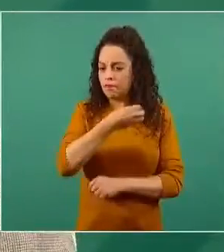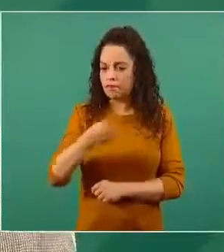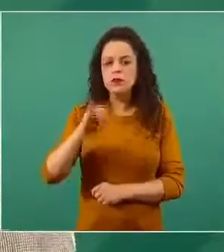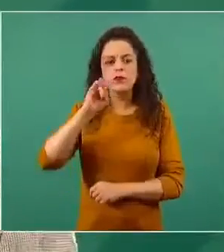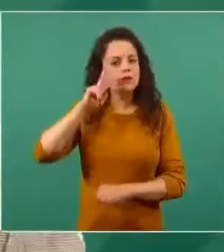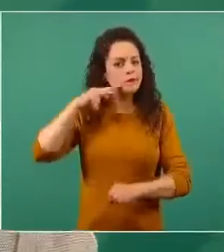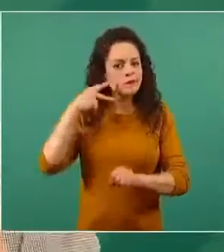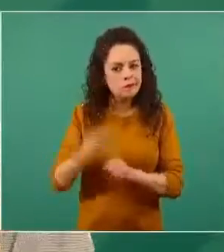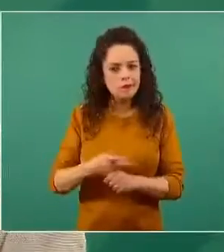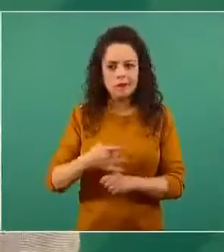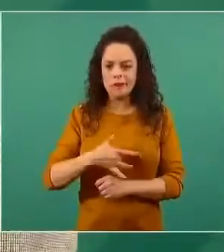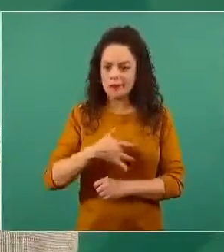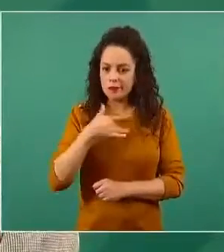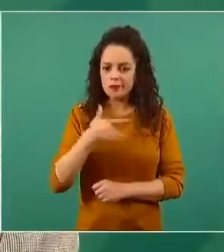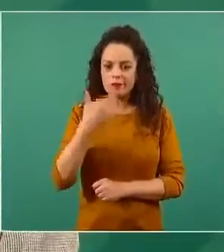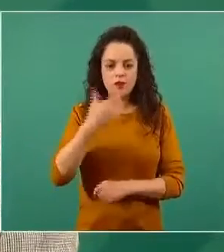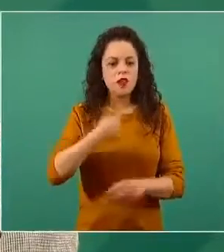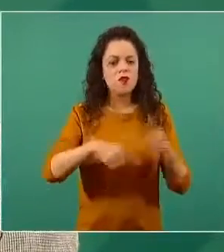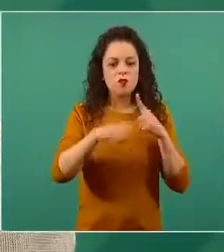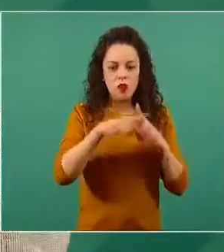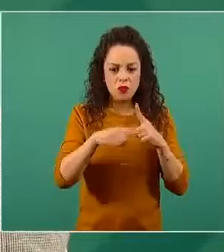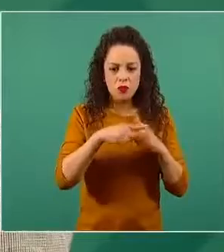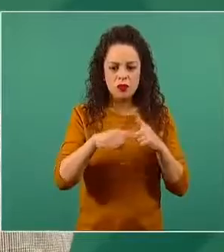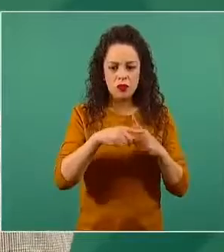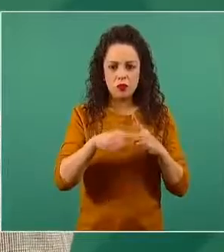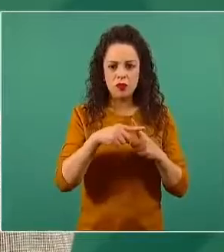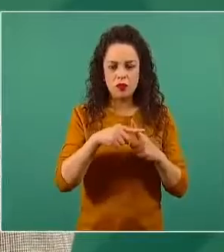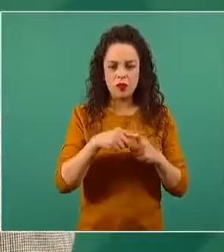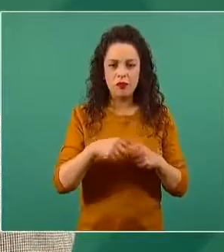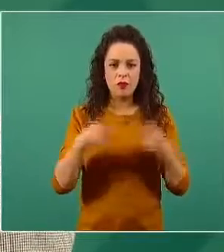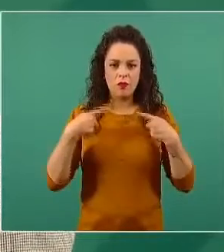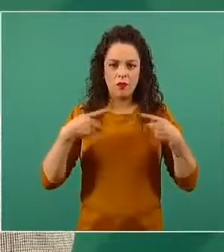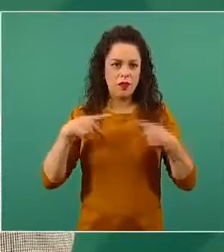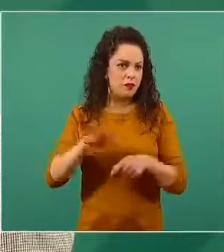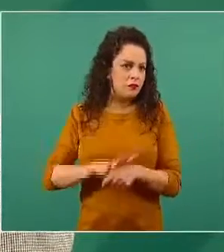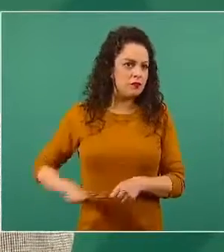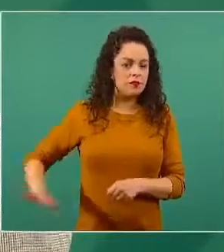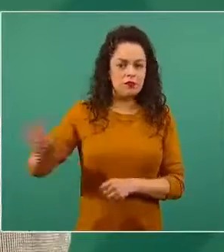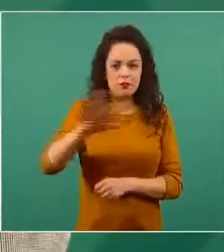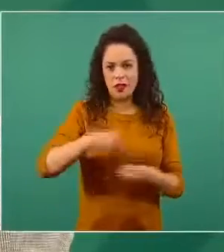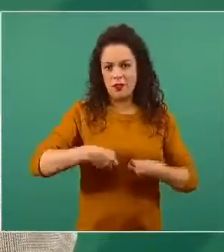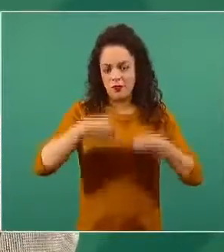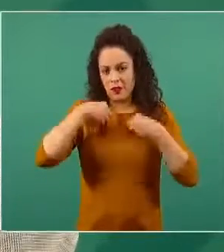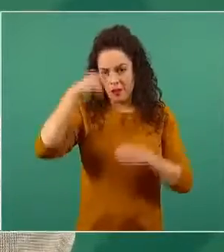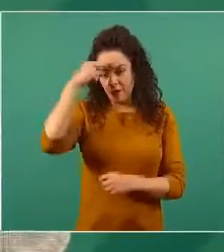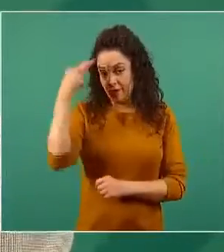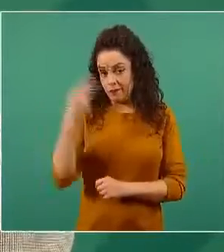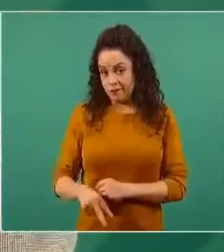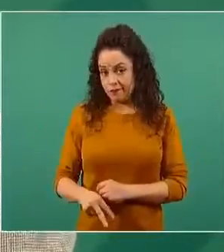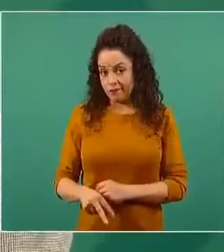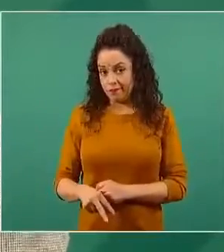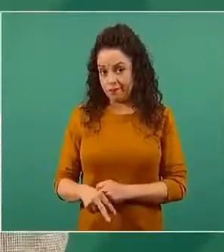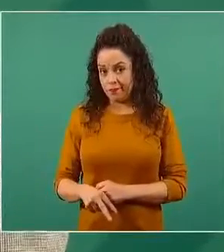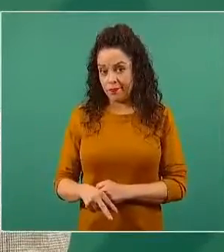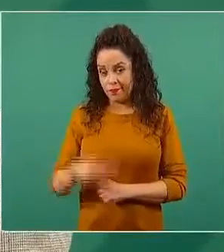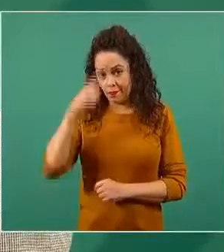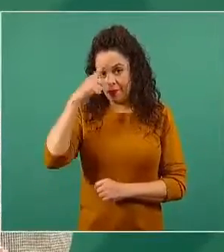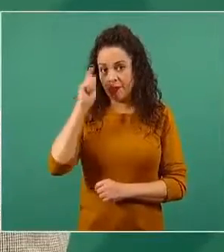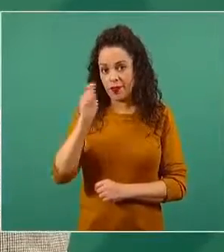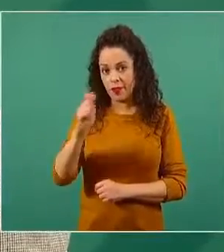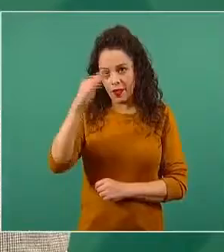buen ánimo, el sentido positivo que ha tenido el pueblo de México, esta esperanza